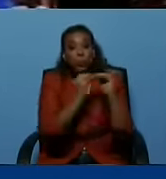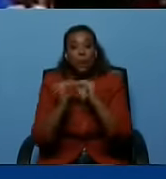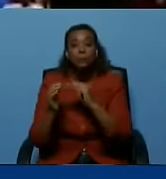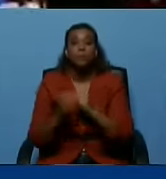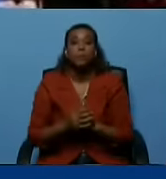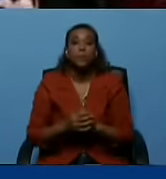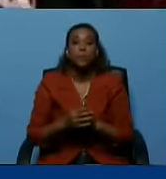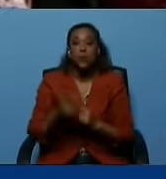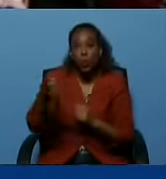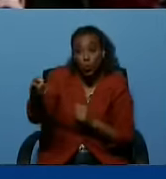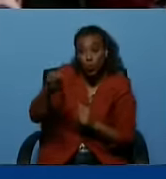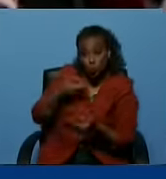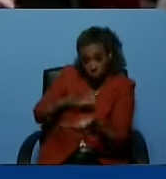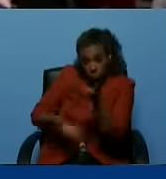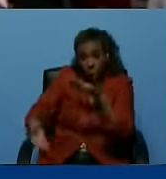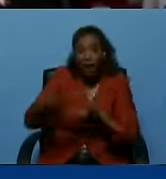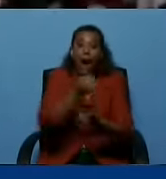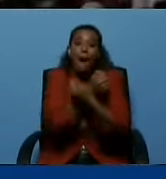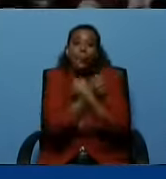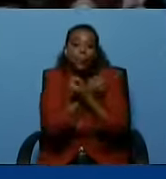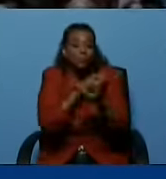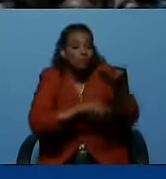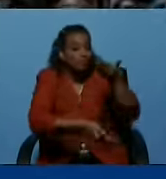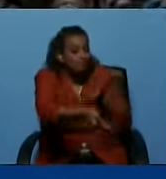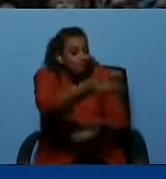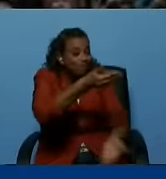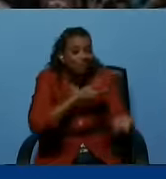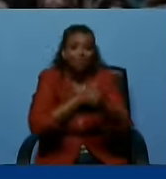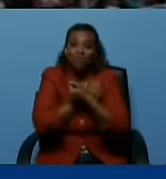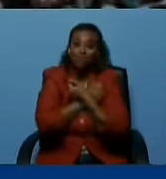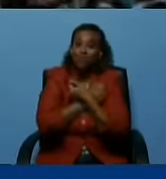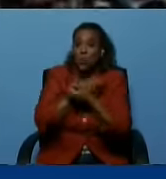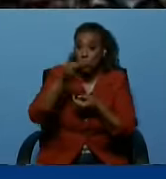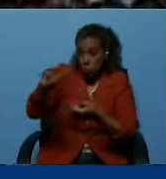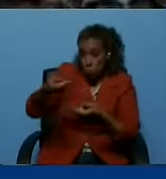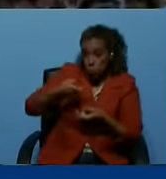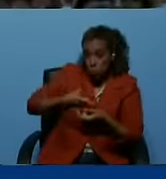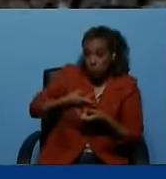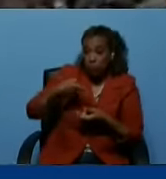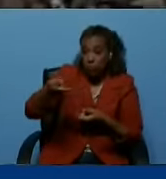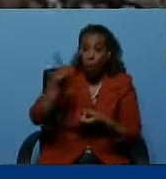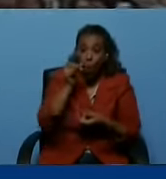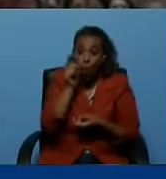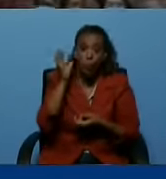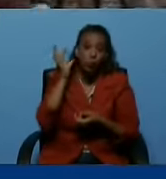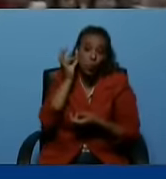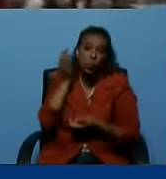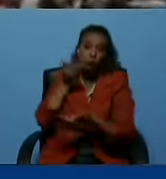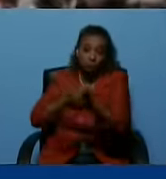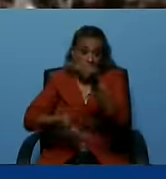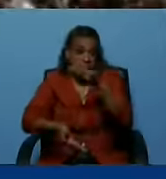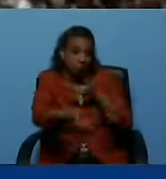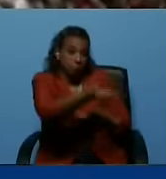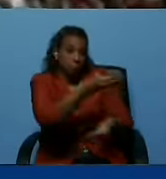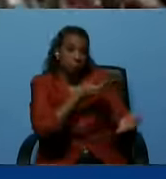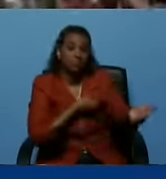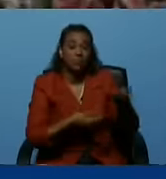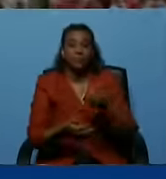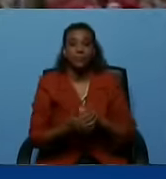Los unos a los otros. Los unos a las otras. Y las unas a los